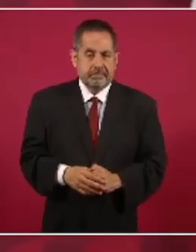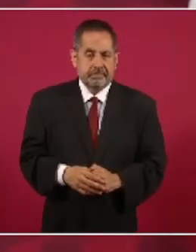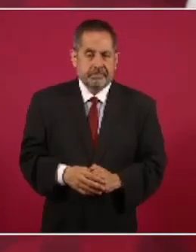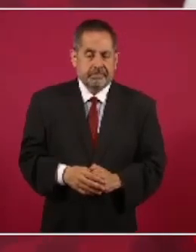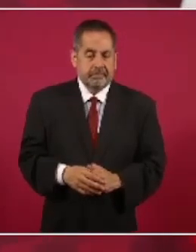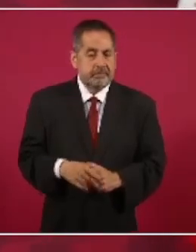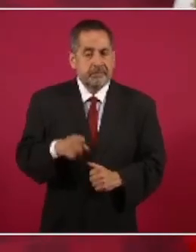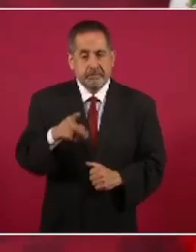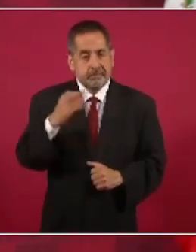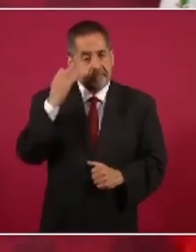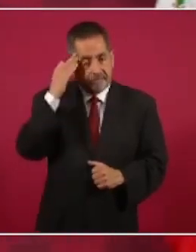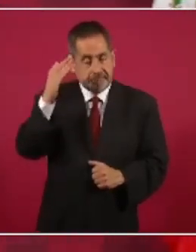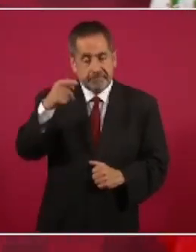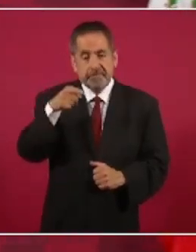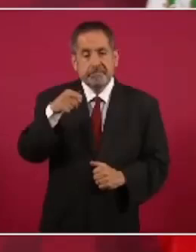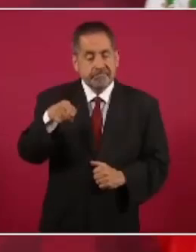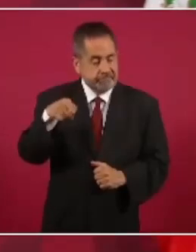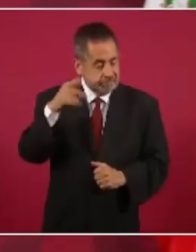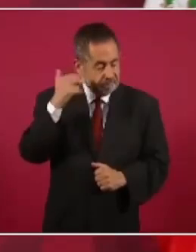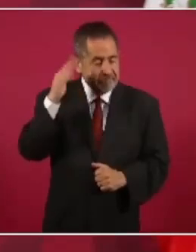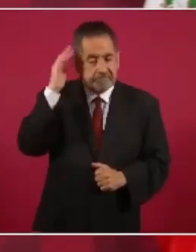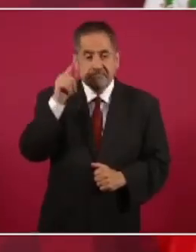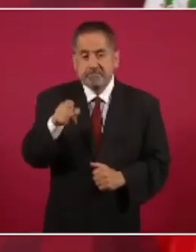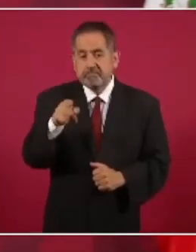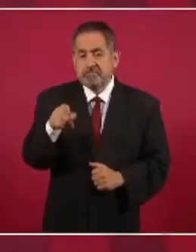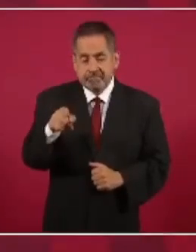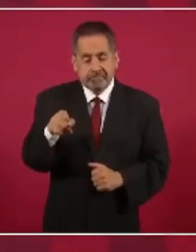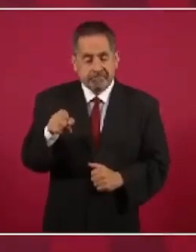Fue muy, muy, muy, muy, muy